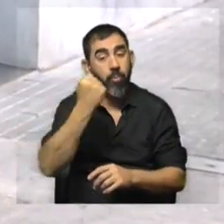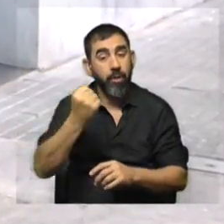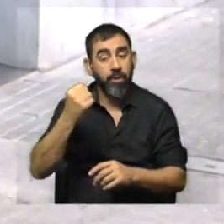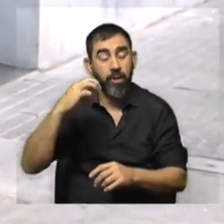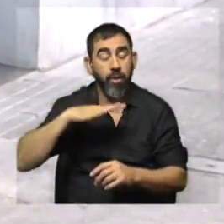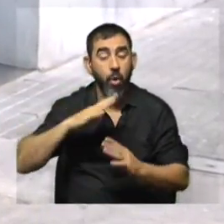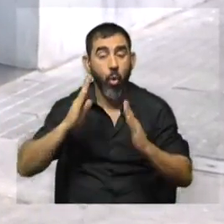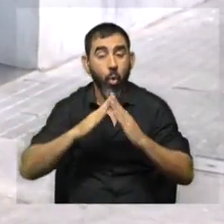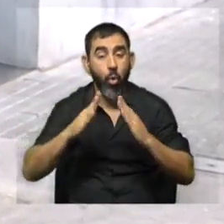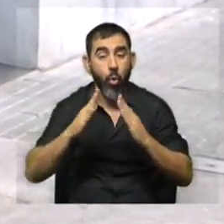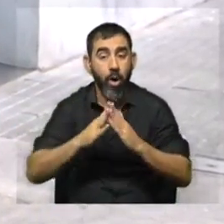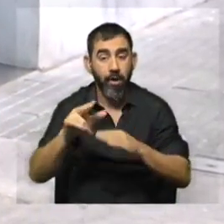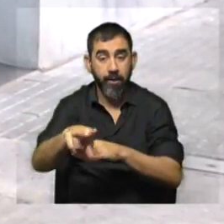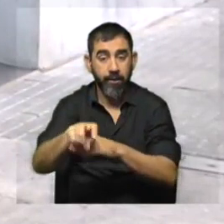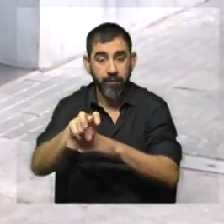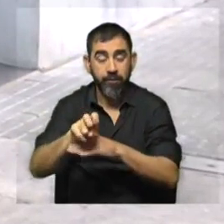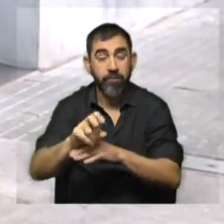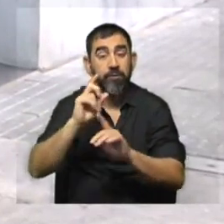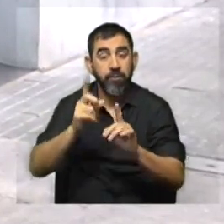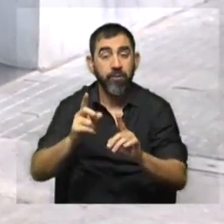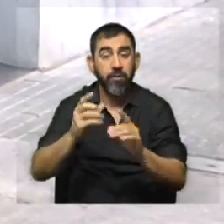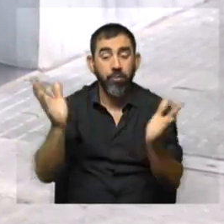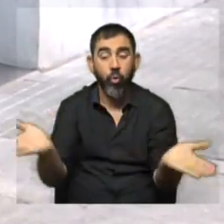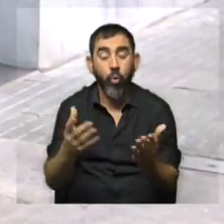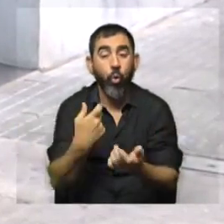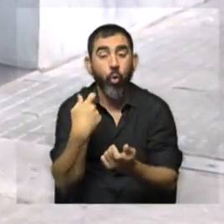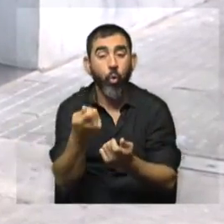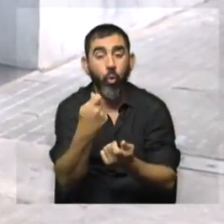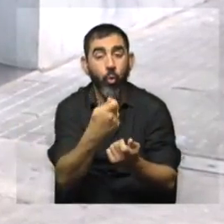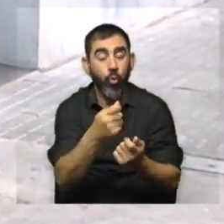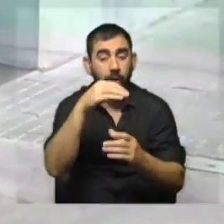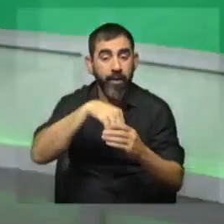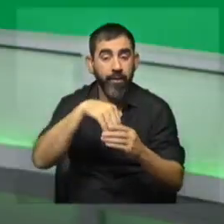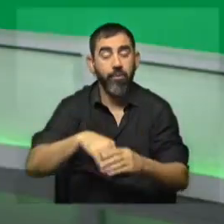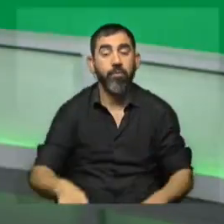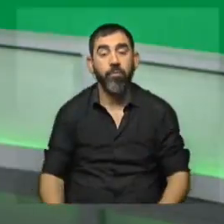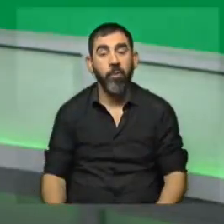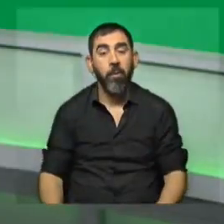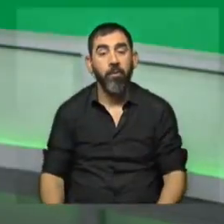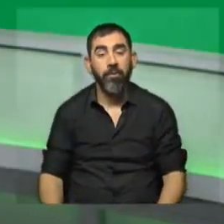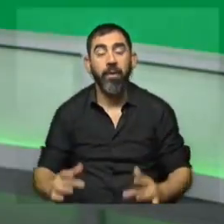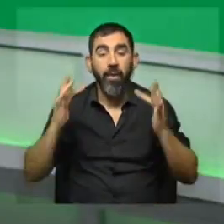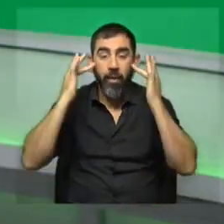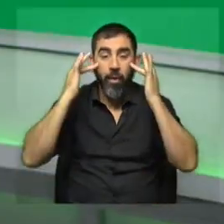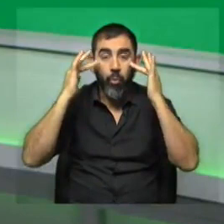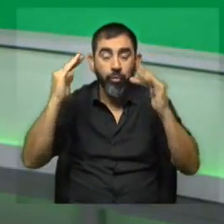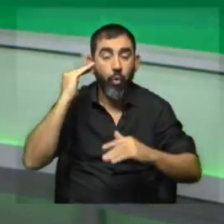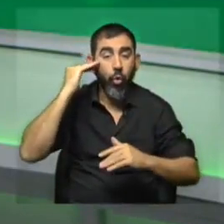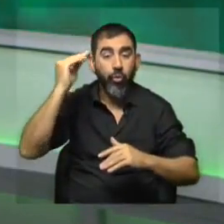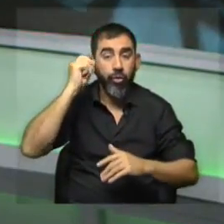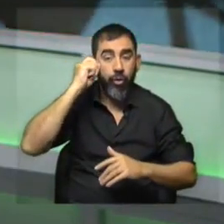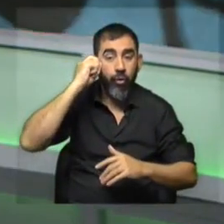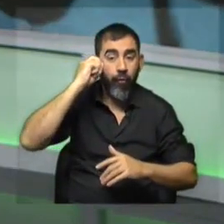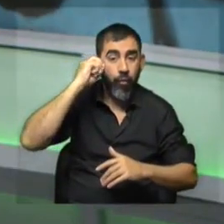de los hogares, y por esa vía también se fomenta el consumo interno. En el ámbito educativo, los docentes de formación